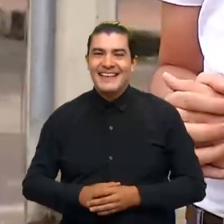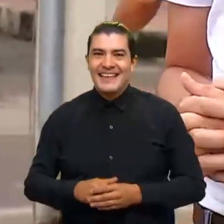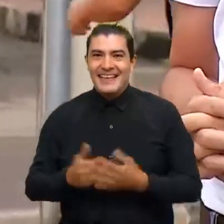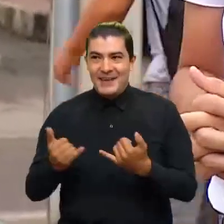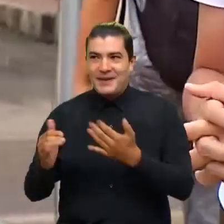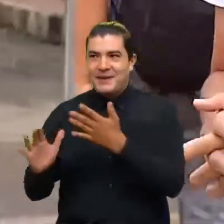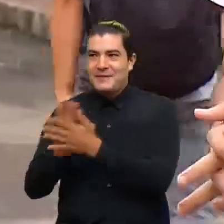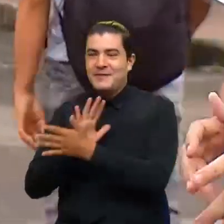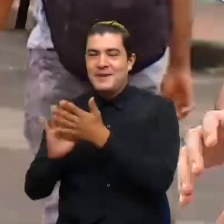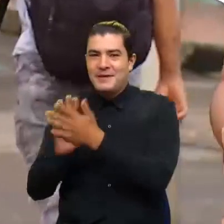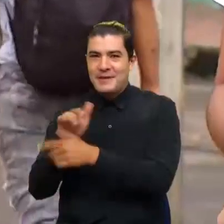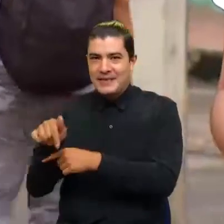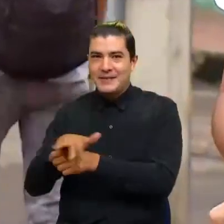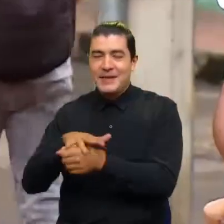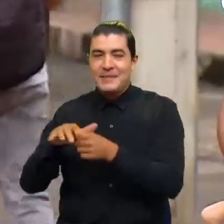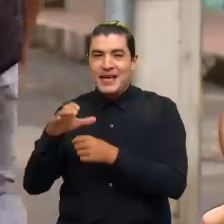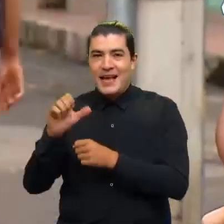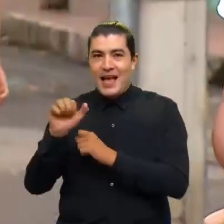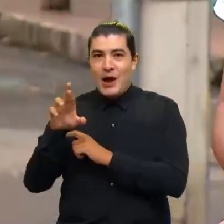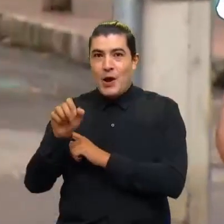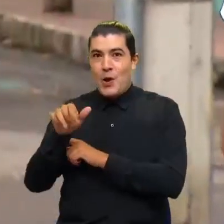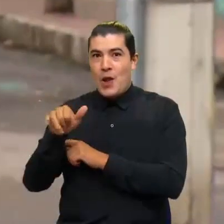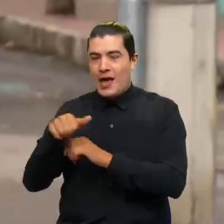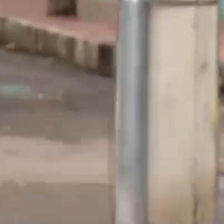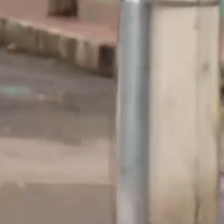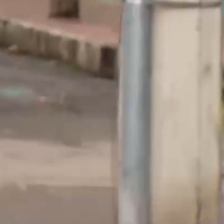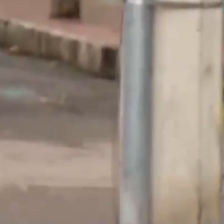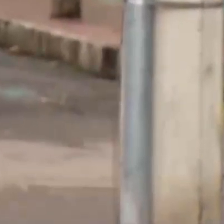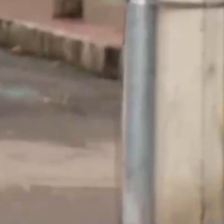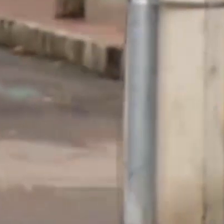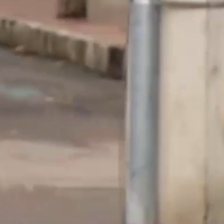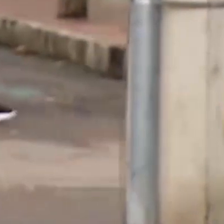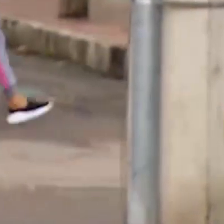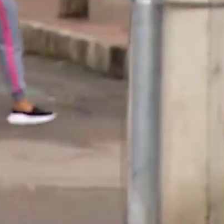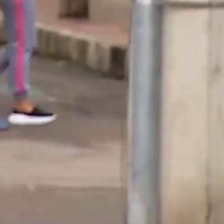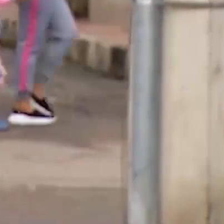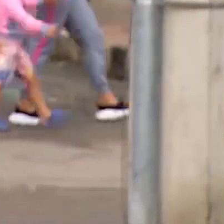presentando aquí en el barrio Carora. Para Oriente Noticias, Yuraima Rivera, estamos informando.